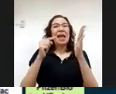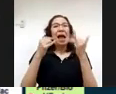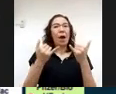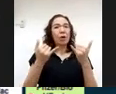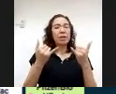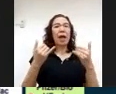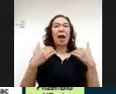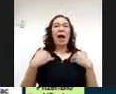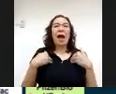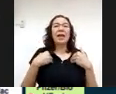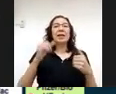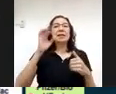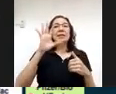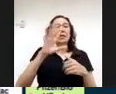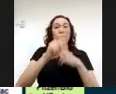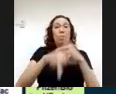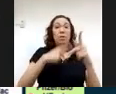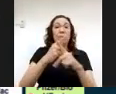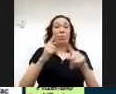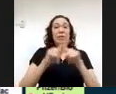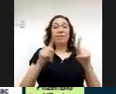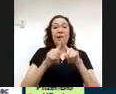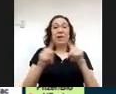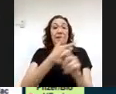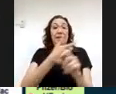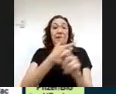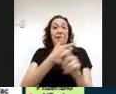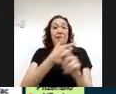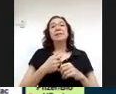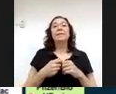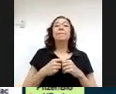momento existen 5 tipos diferentes de vacunas.